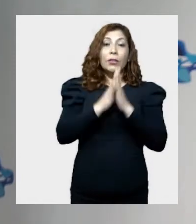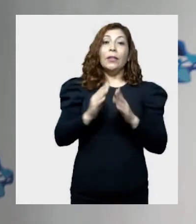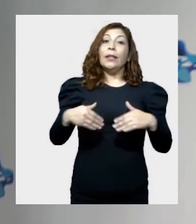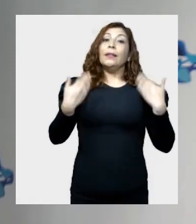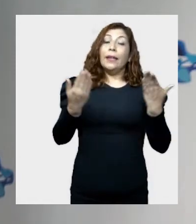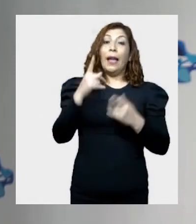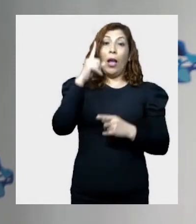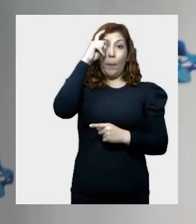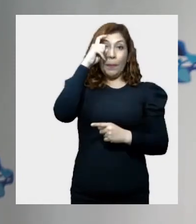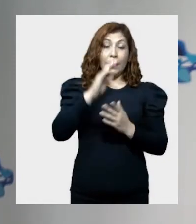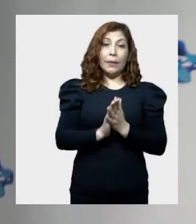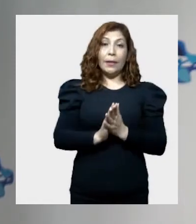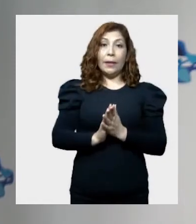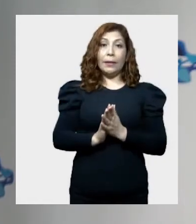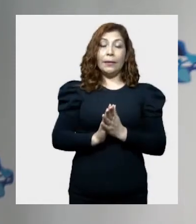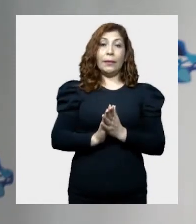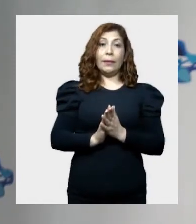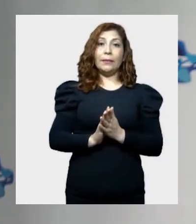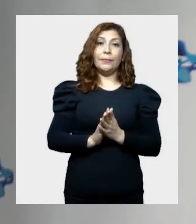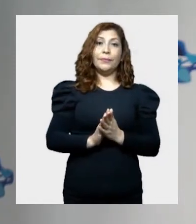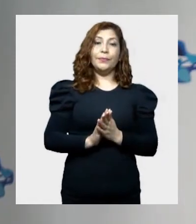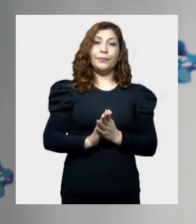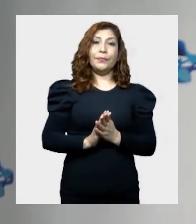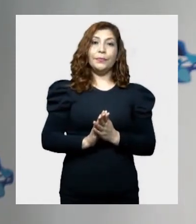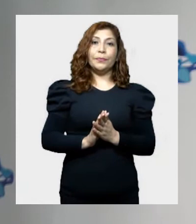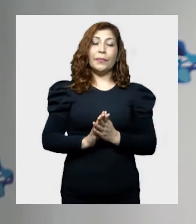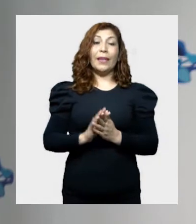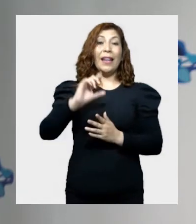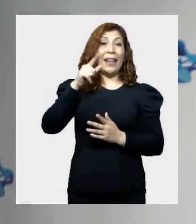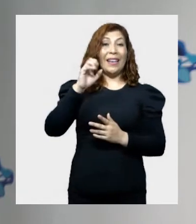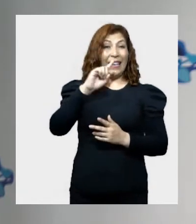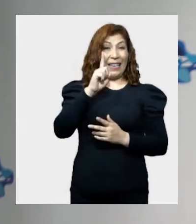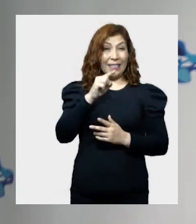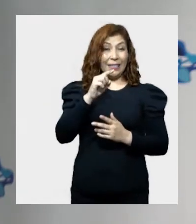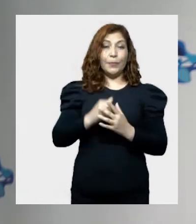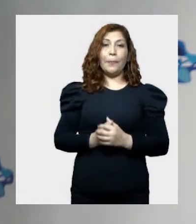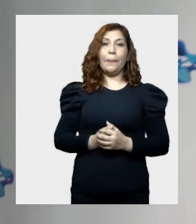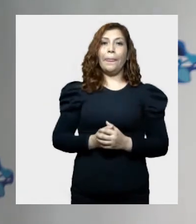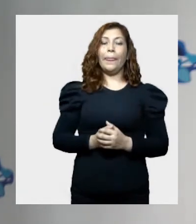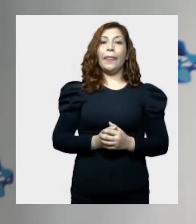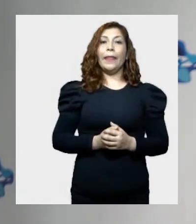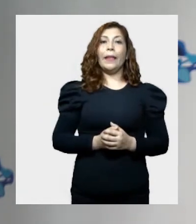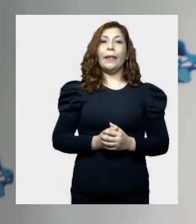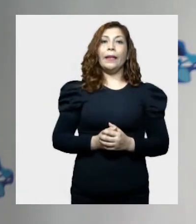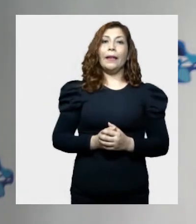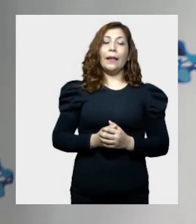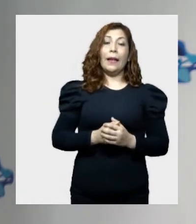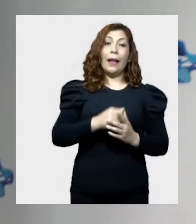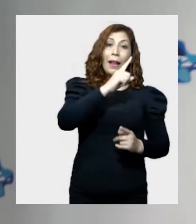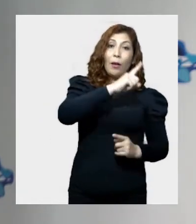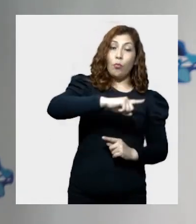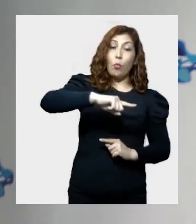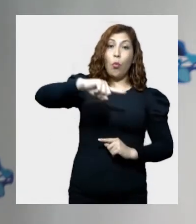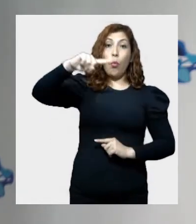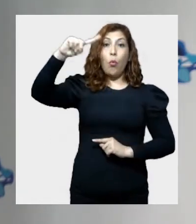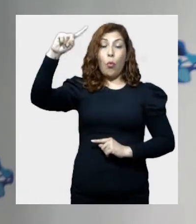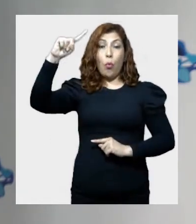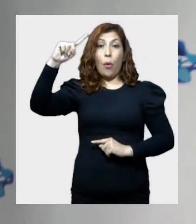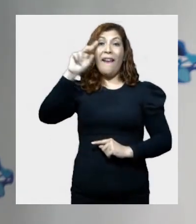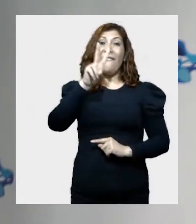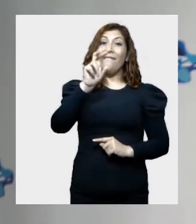entrega nuestro hospital a través de las garantías explícitas de salud, más conocidas como GES, la curva ascendente registrada entre